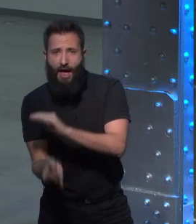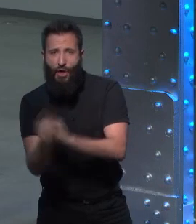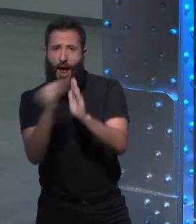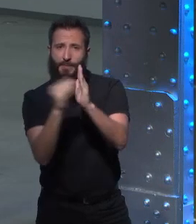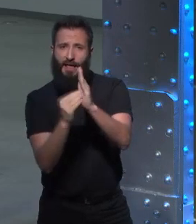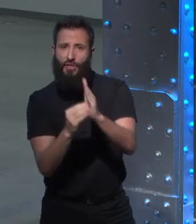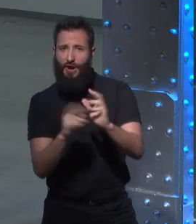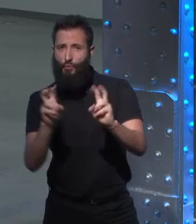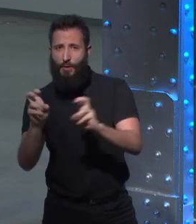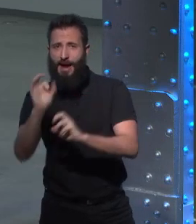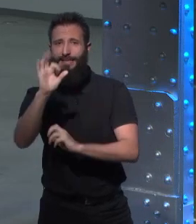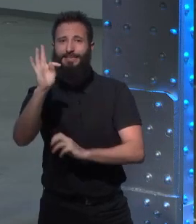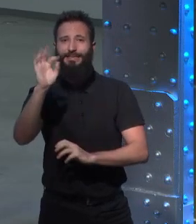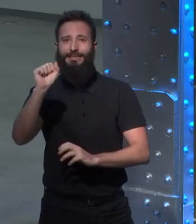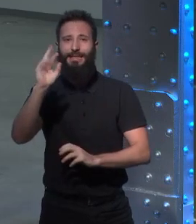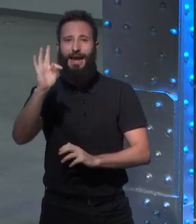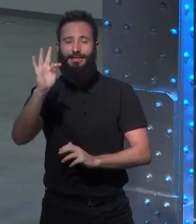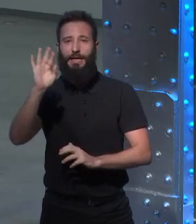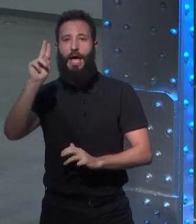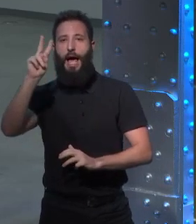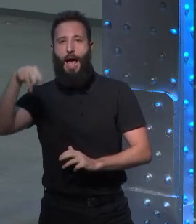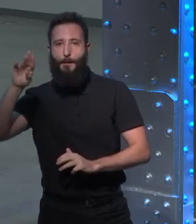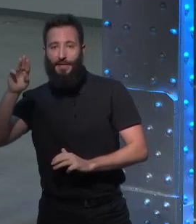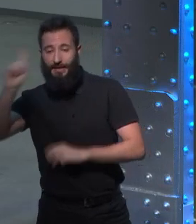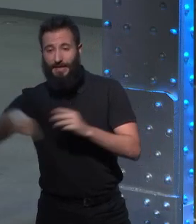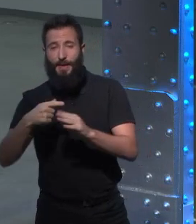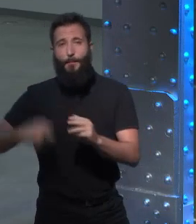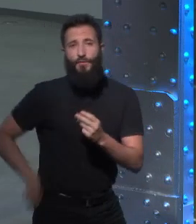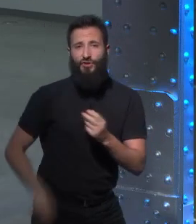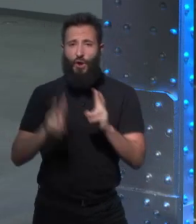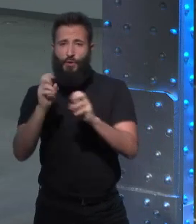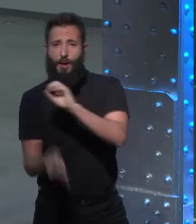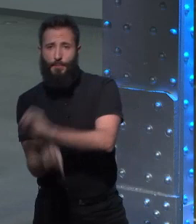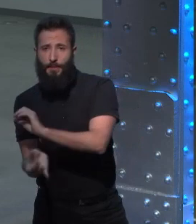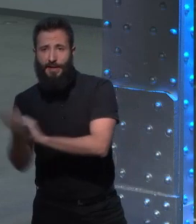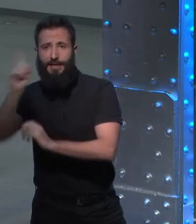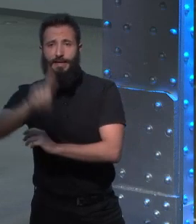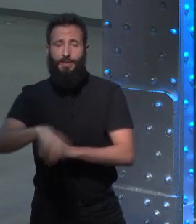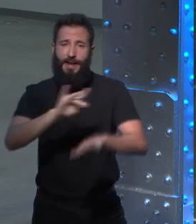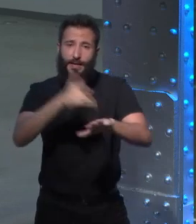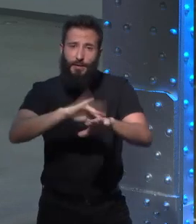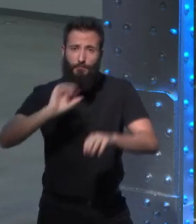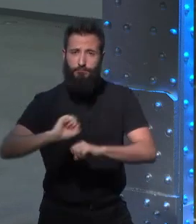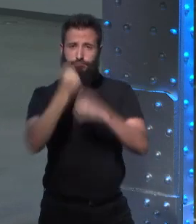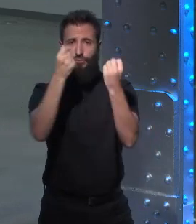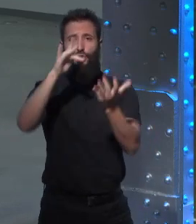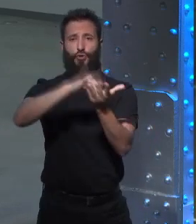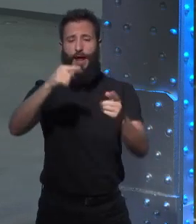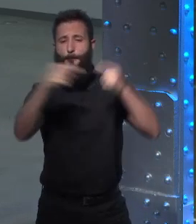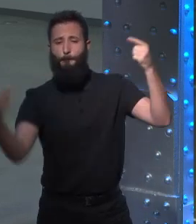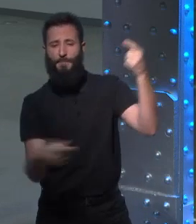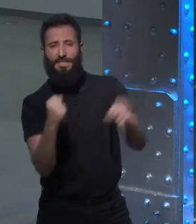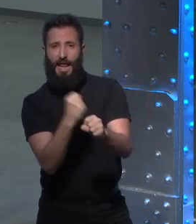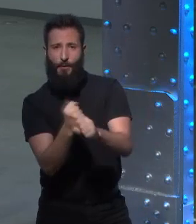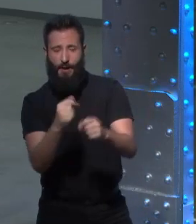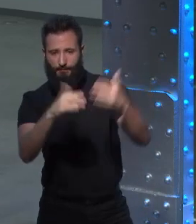nuevas profesiones y el impacto de la revolución digital en la brecha laboral. Alba, sí. Cuando quieras. Sony 24,